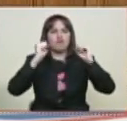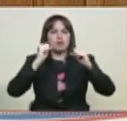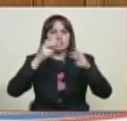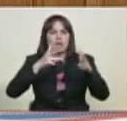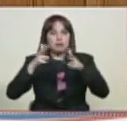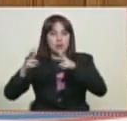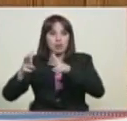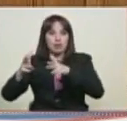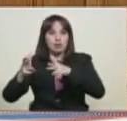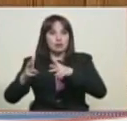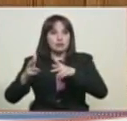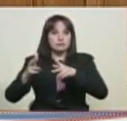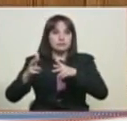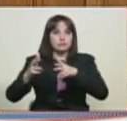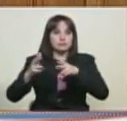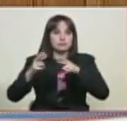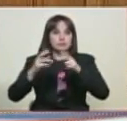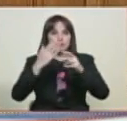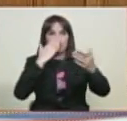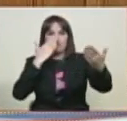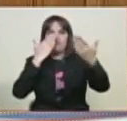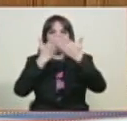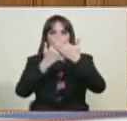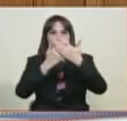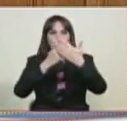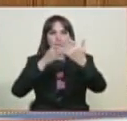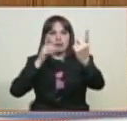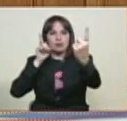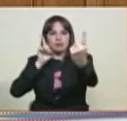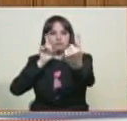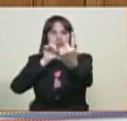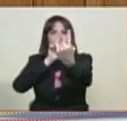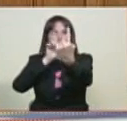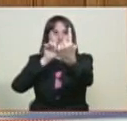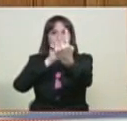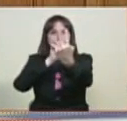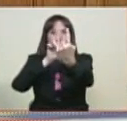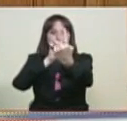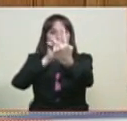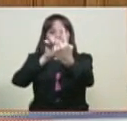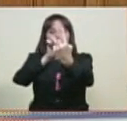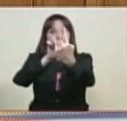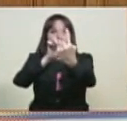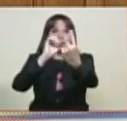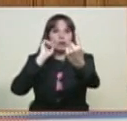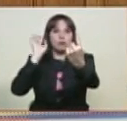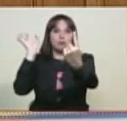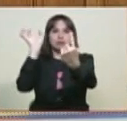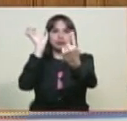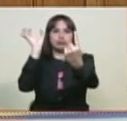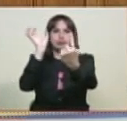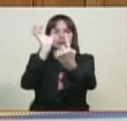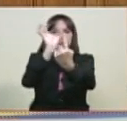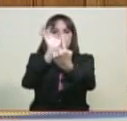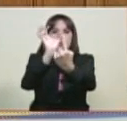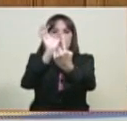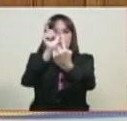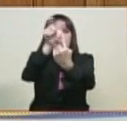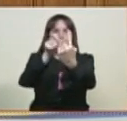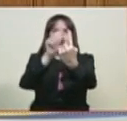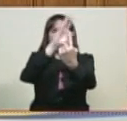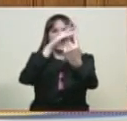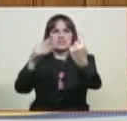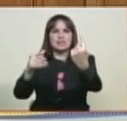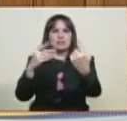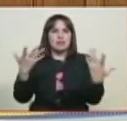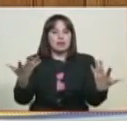y emprender de frente contra la tarima presidencial. Así que estaban planificados dos drones explosivos.